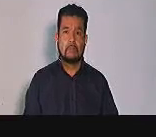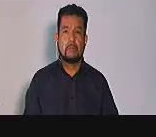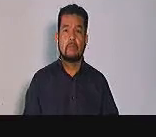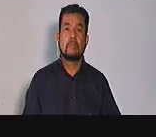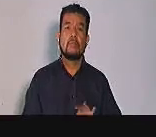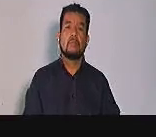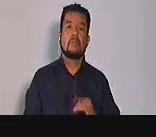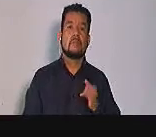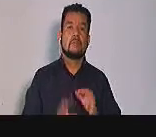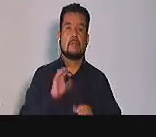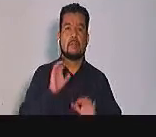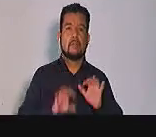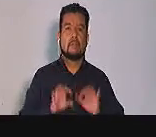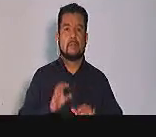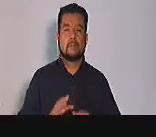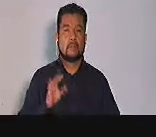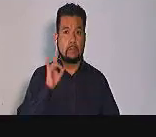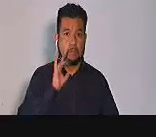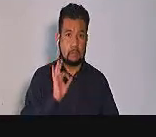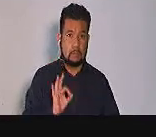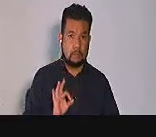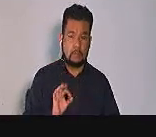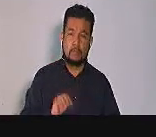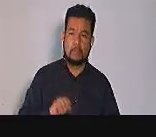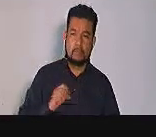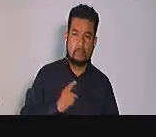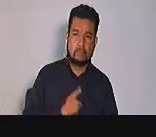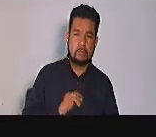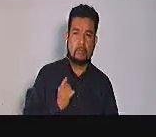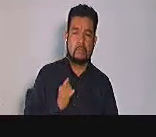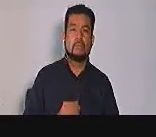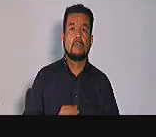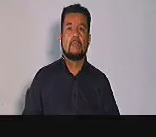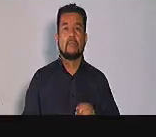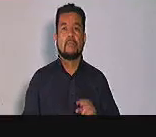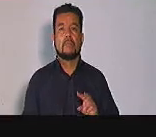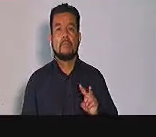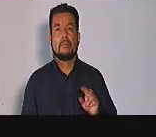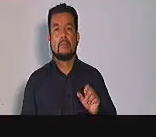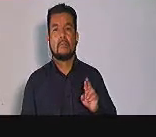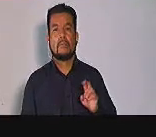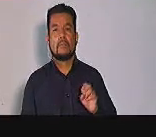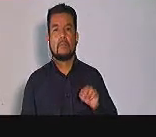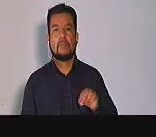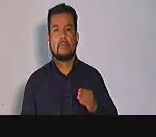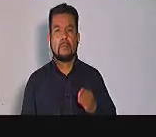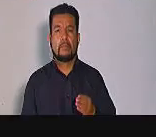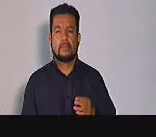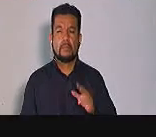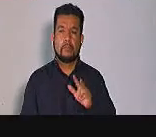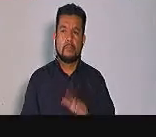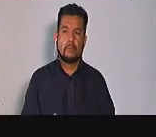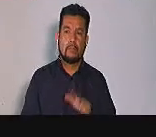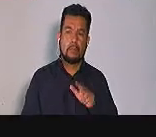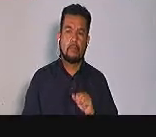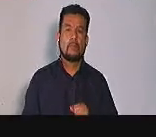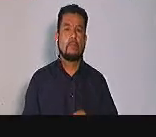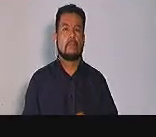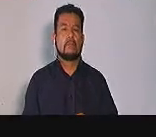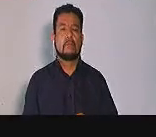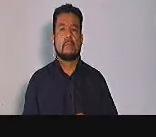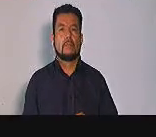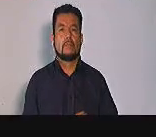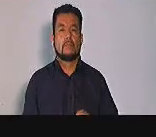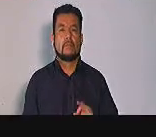Lisandro Trujillo vota sí, señor secretario, ¿me escucha? Copiado, concejal Trujillo. Barón Ochoa Ferney. Aprobado.